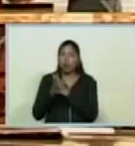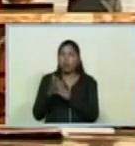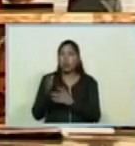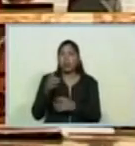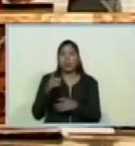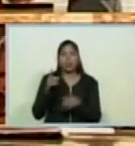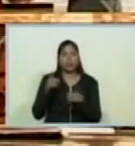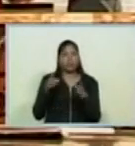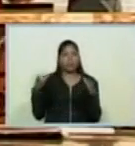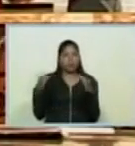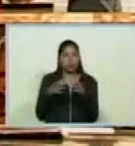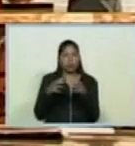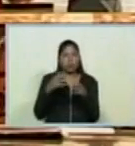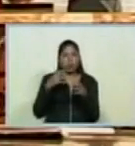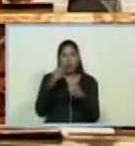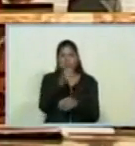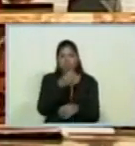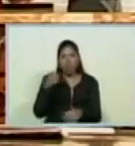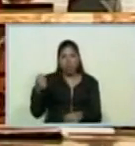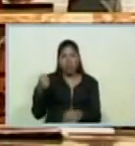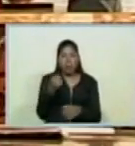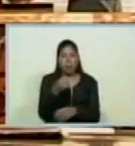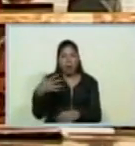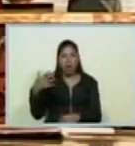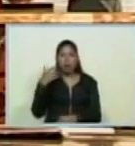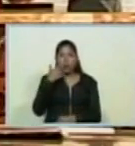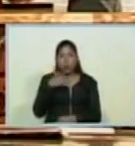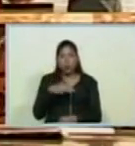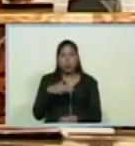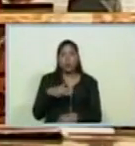necesidades, vivienda, enseres, empleo,